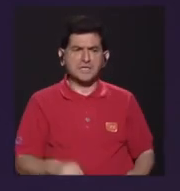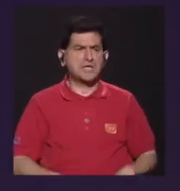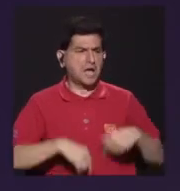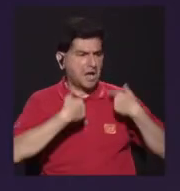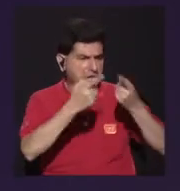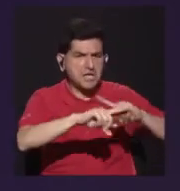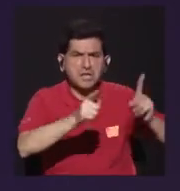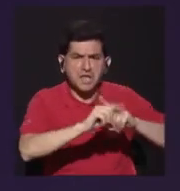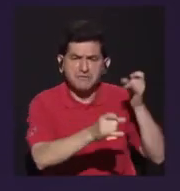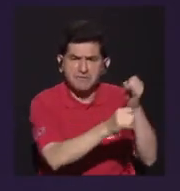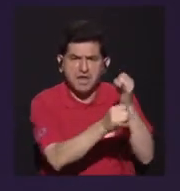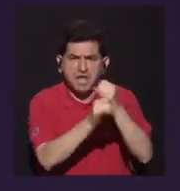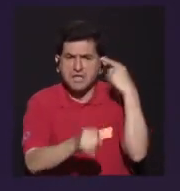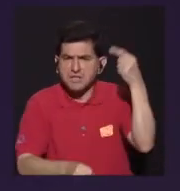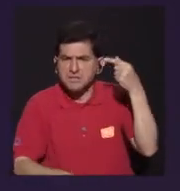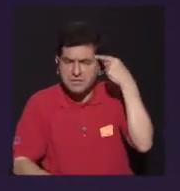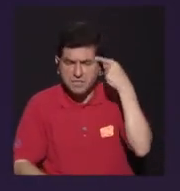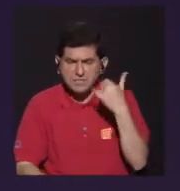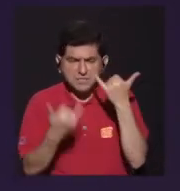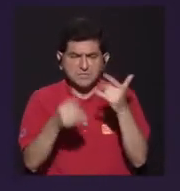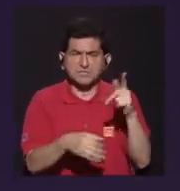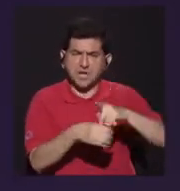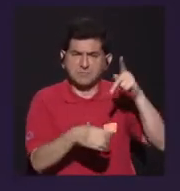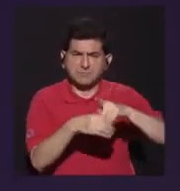a varias instituciones del Estado con las que hemos hecho